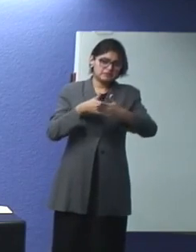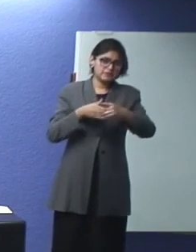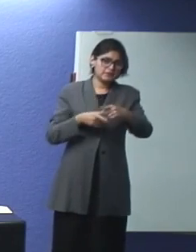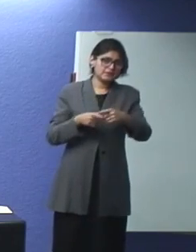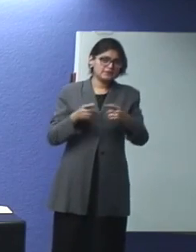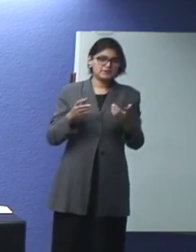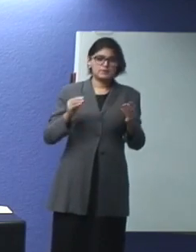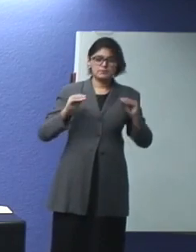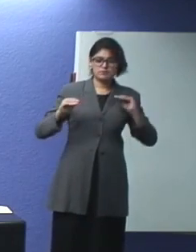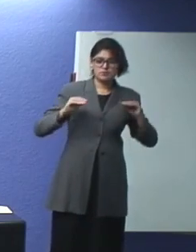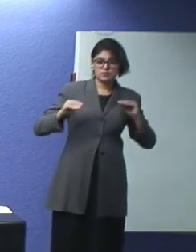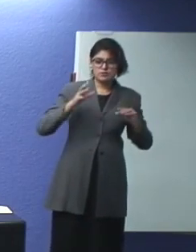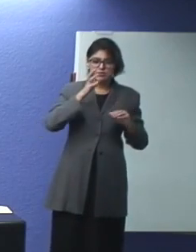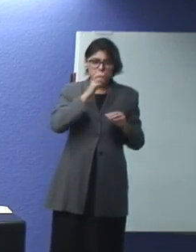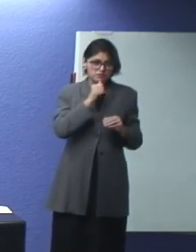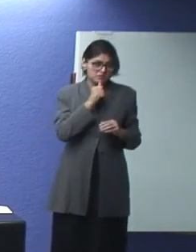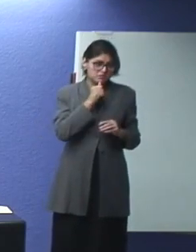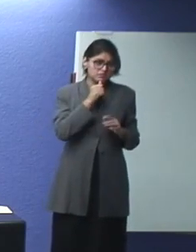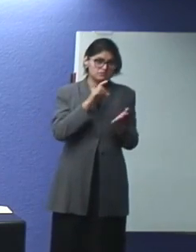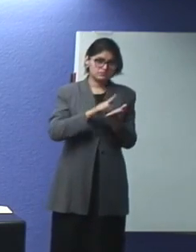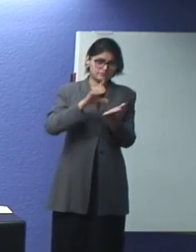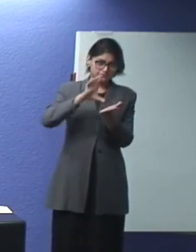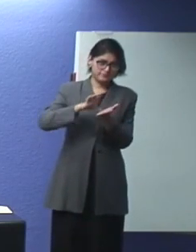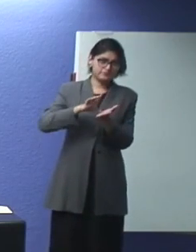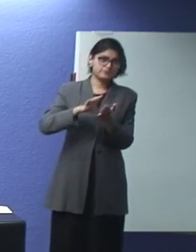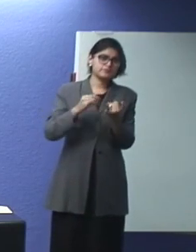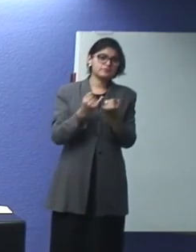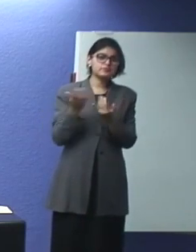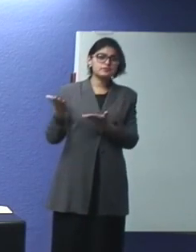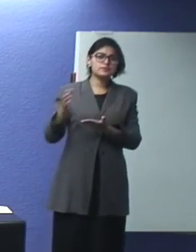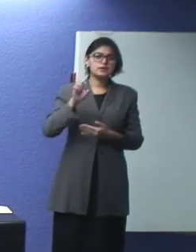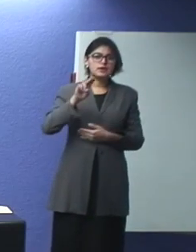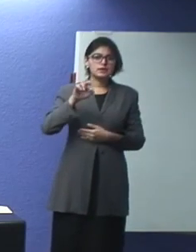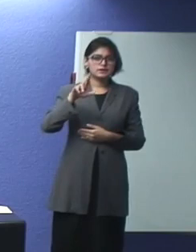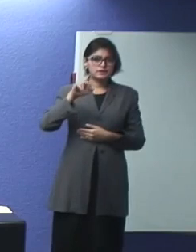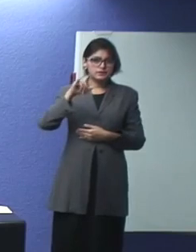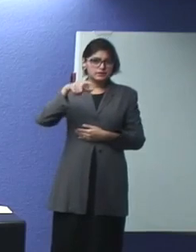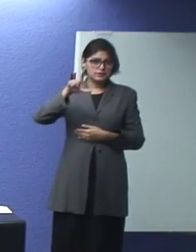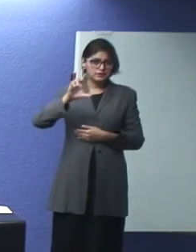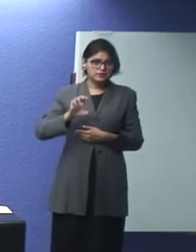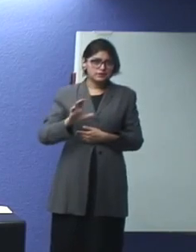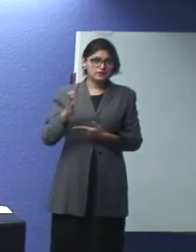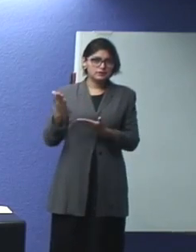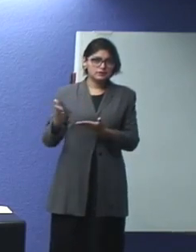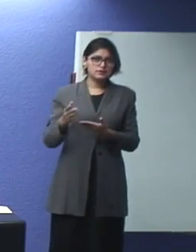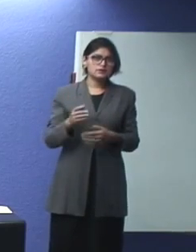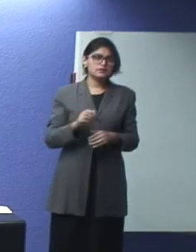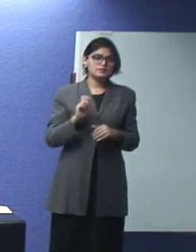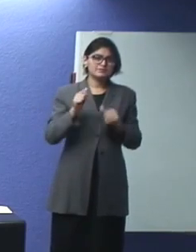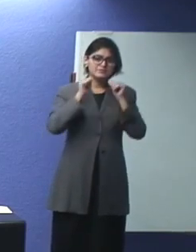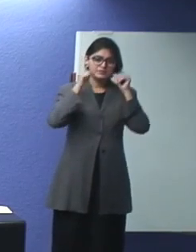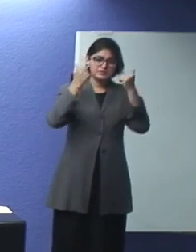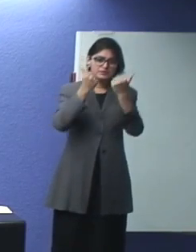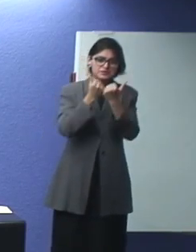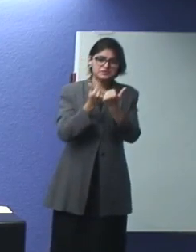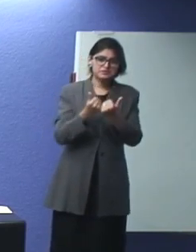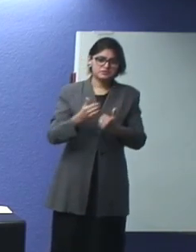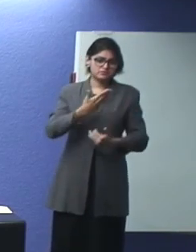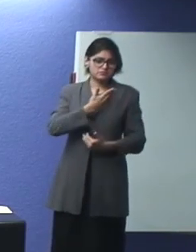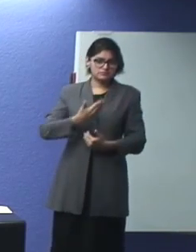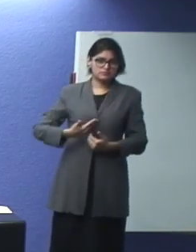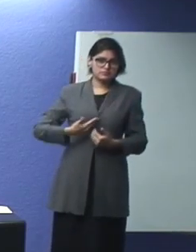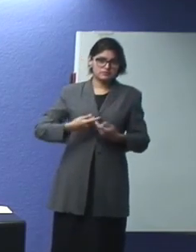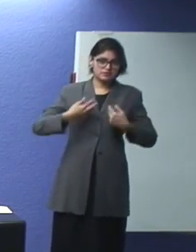caso de los padres y las madres. Enrique Vargas, como activista, coordina la Asociación Civil Entropía Social, dedicada